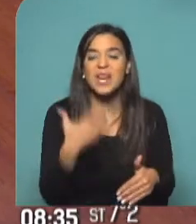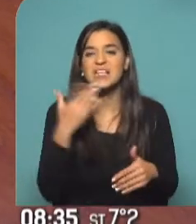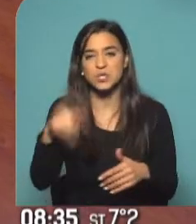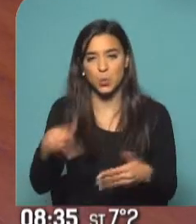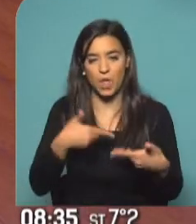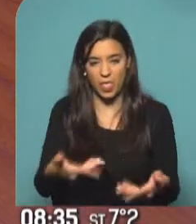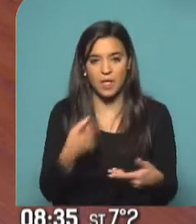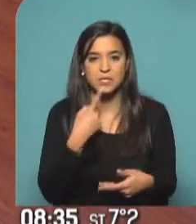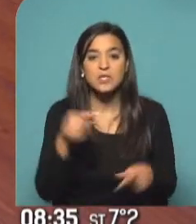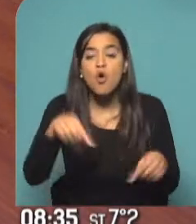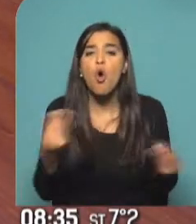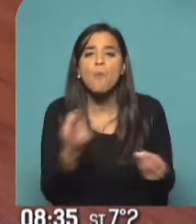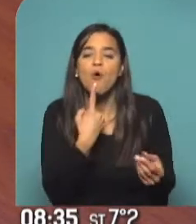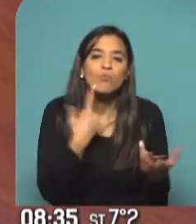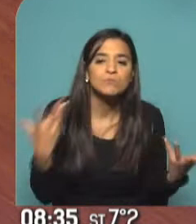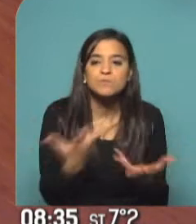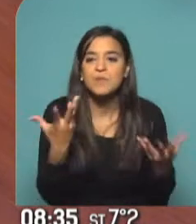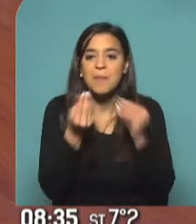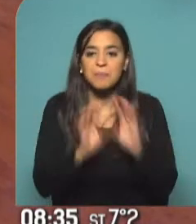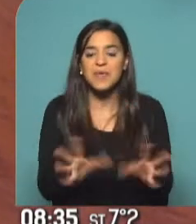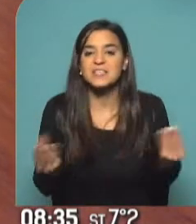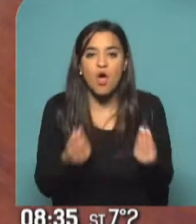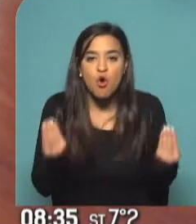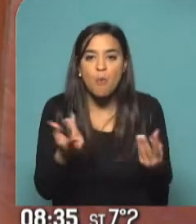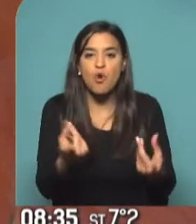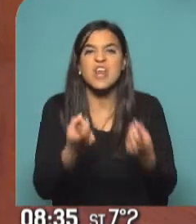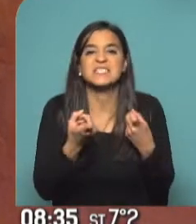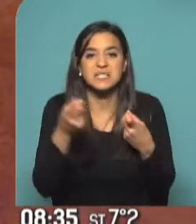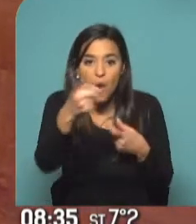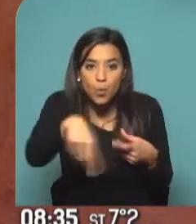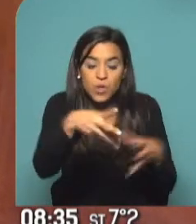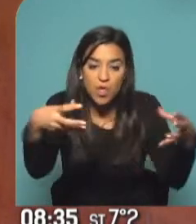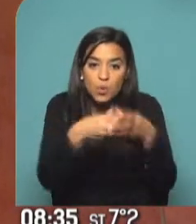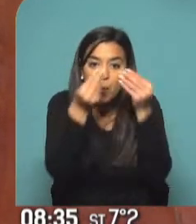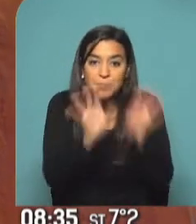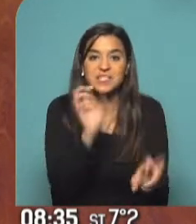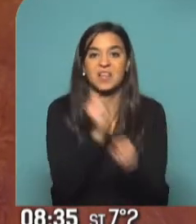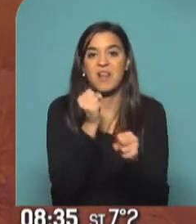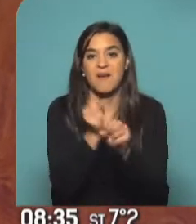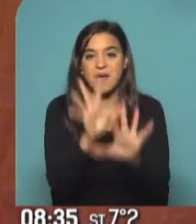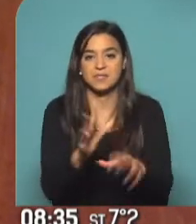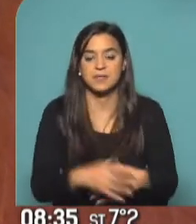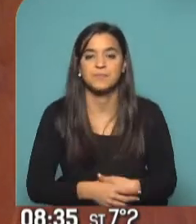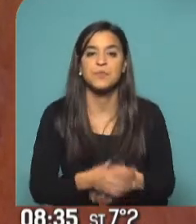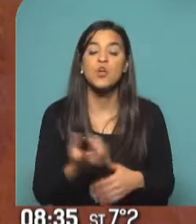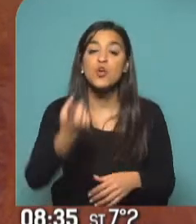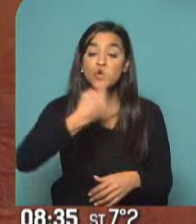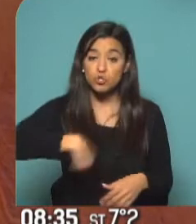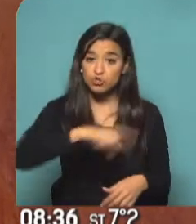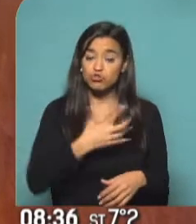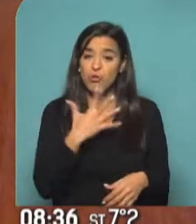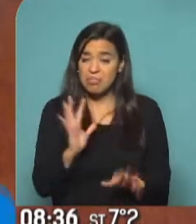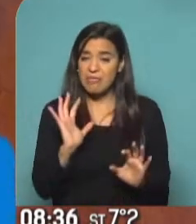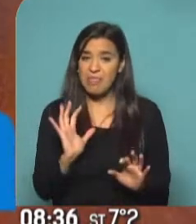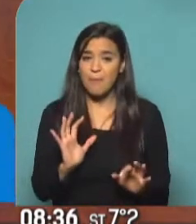surge esta inquietud y cuál era la necesidad por la cual ustedes comenzaron con esta iniciativa nosotros entendíamos